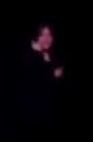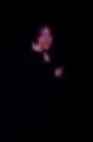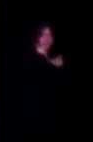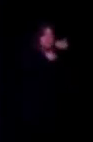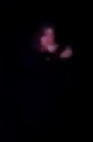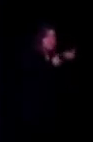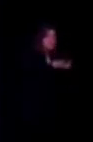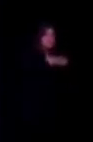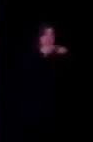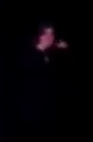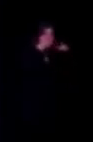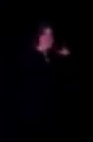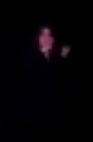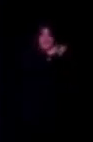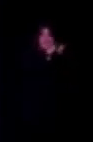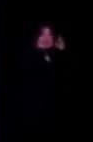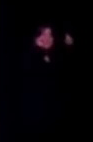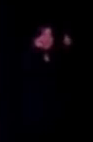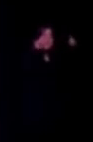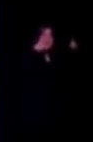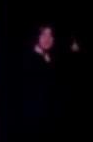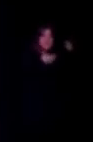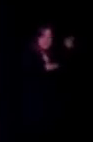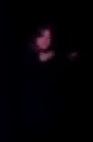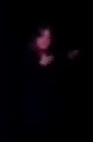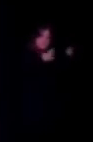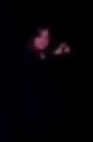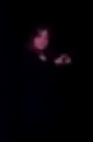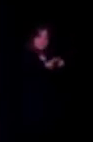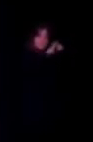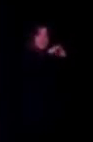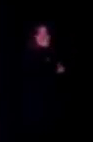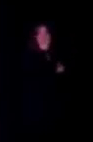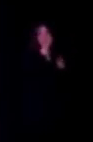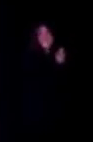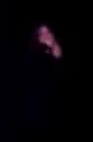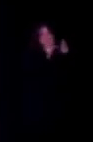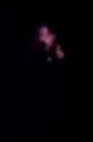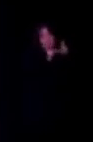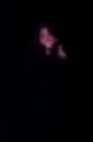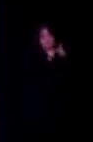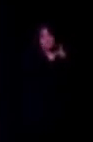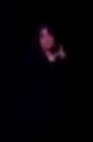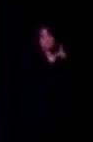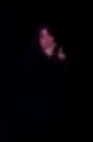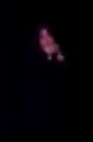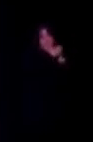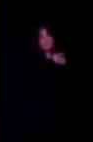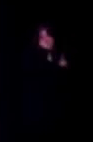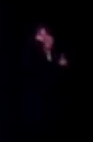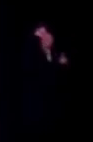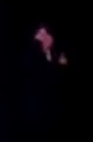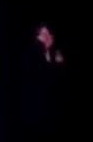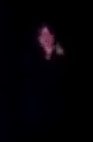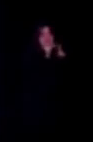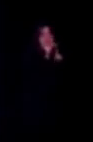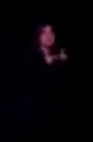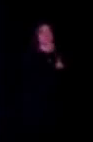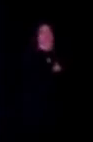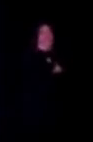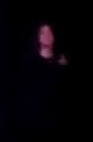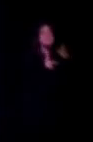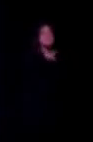de la enseñanza, podríamos tener unos indicadores que no están mal. Tenemos indicadores de medida cognitiva, en